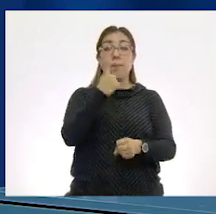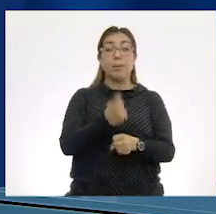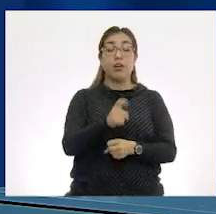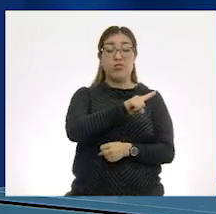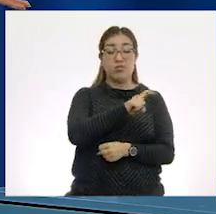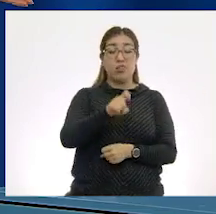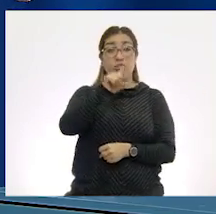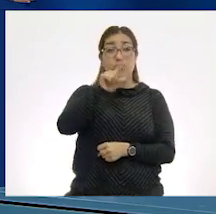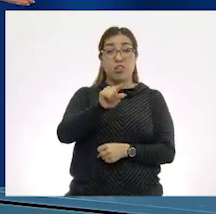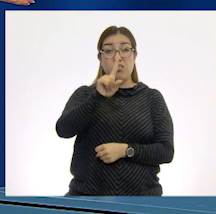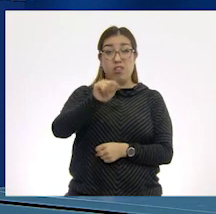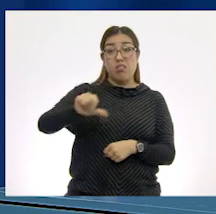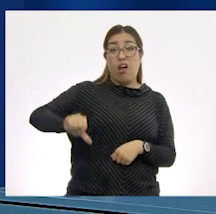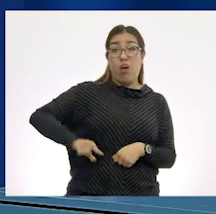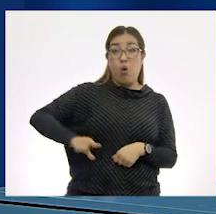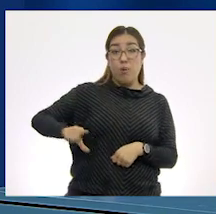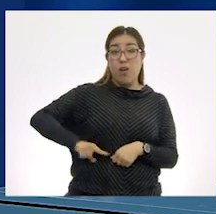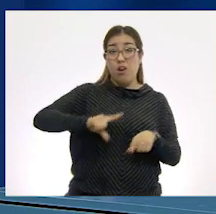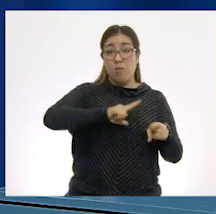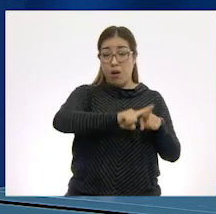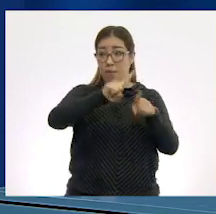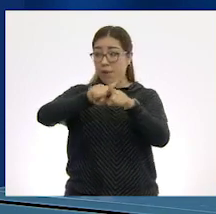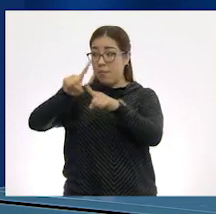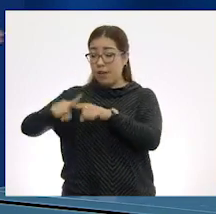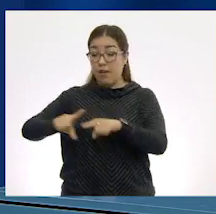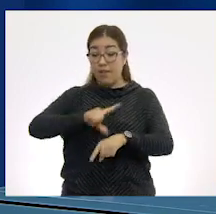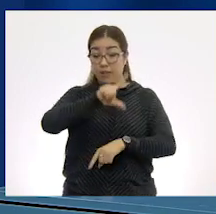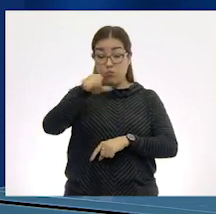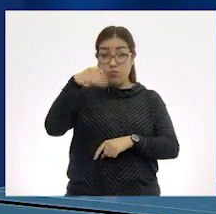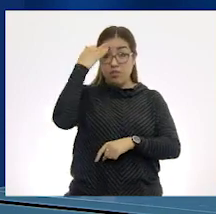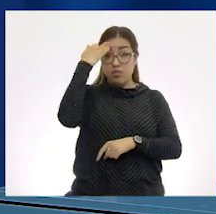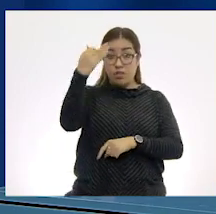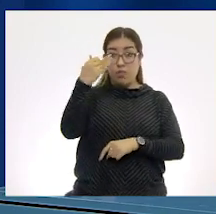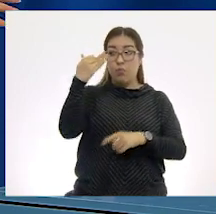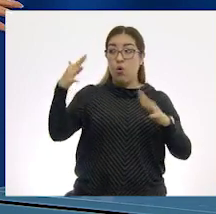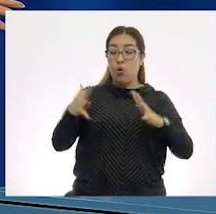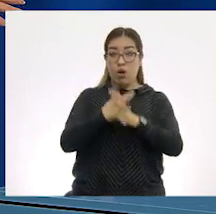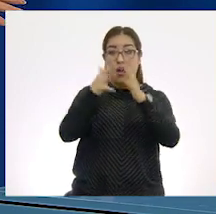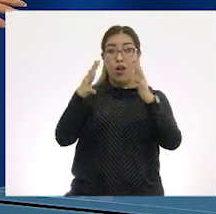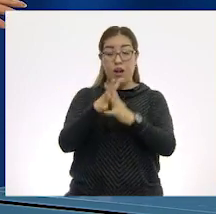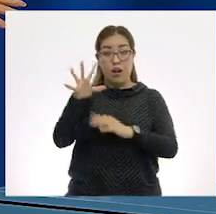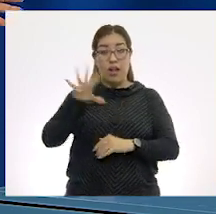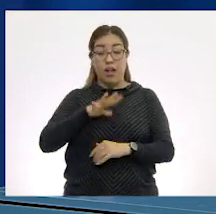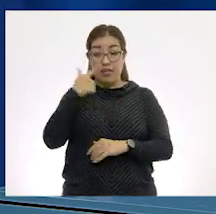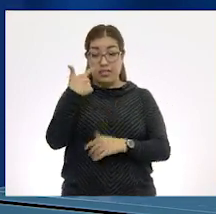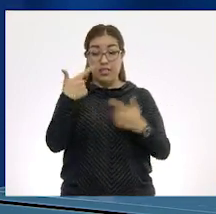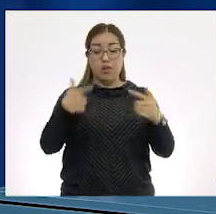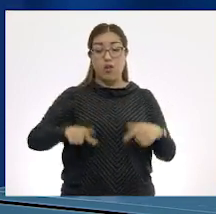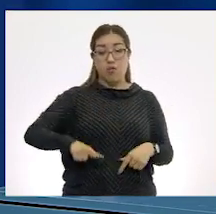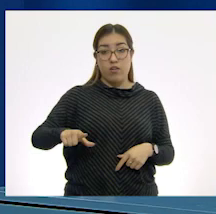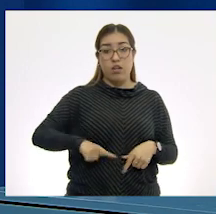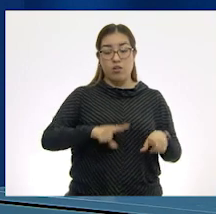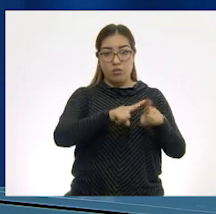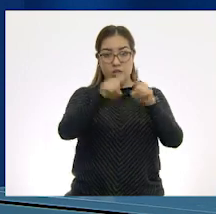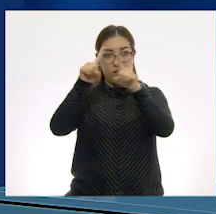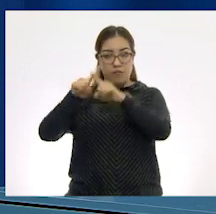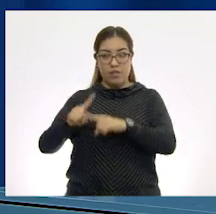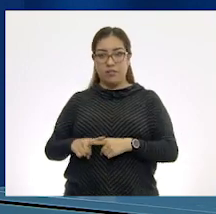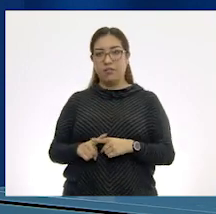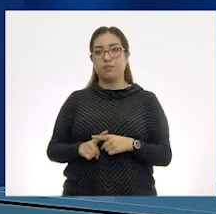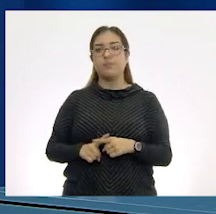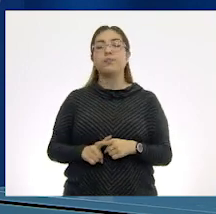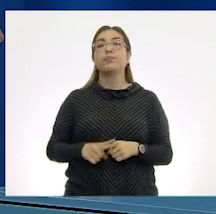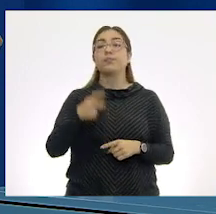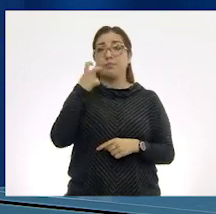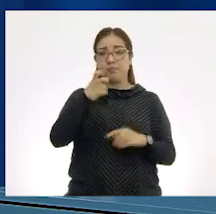170 gobiernos diferentes y luego de varias guerras quedaron solo 7 gobiernos diferentes. Y estos empezarían a